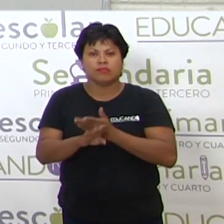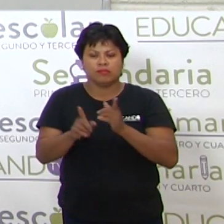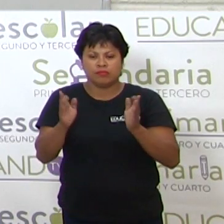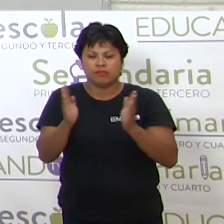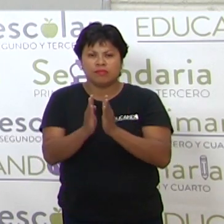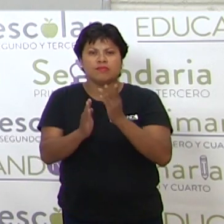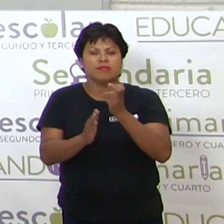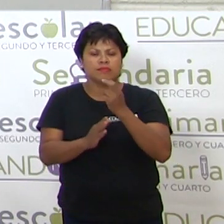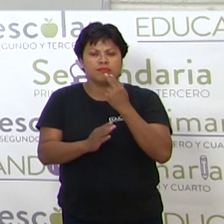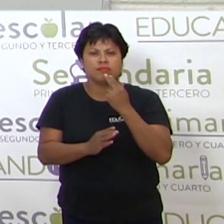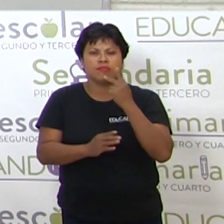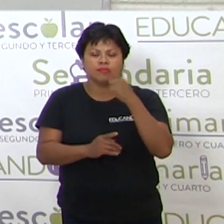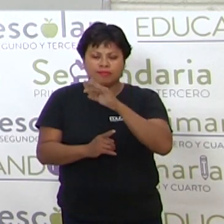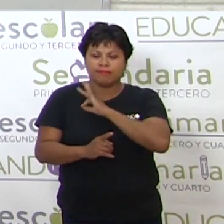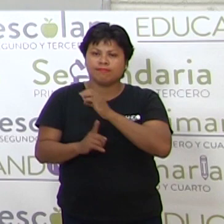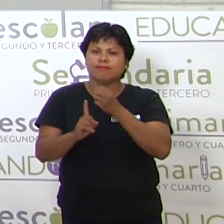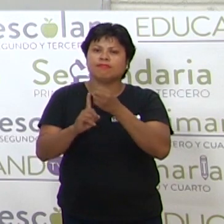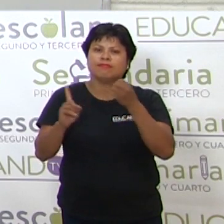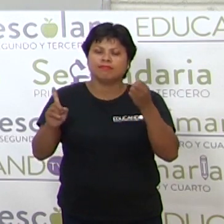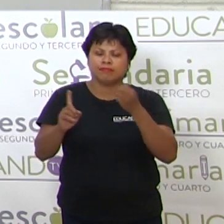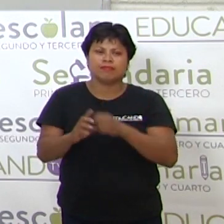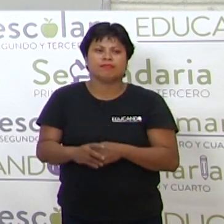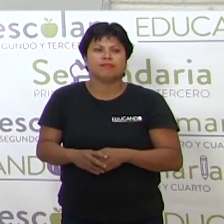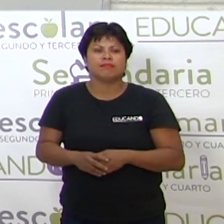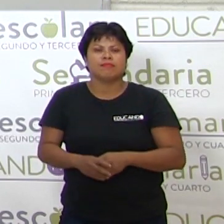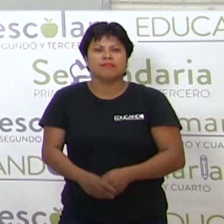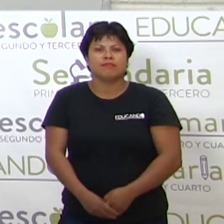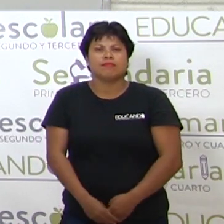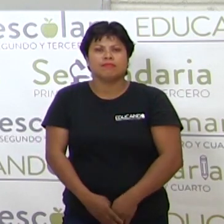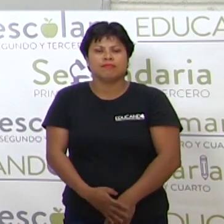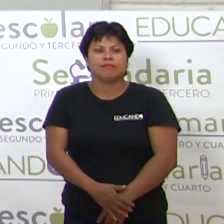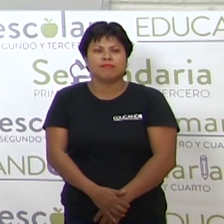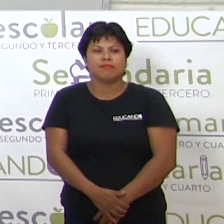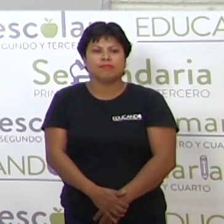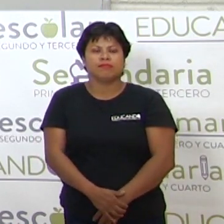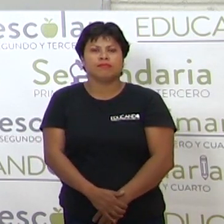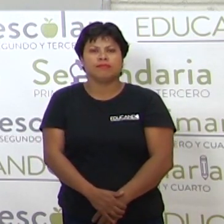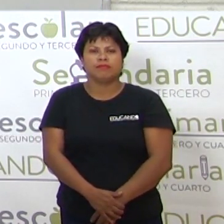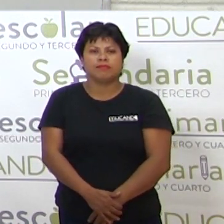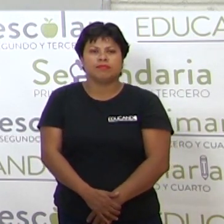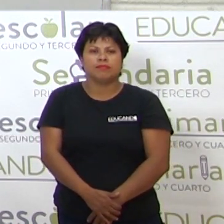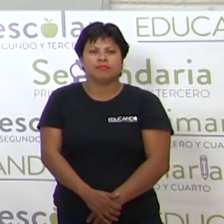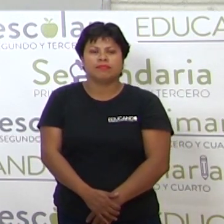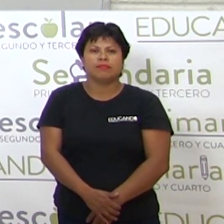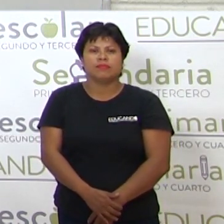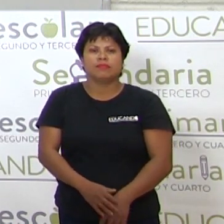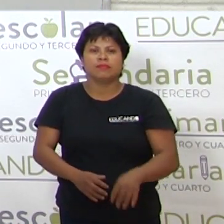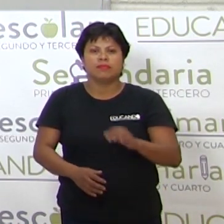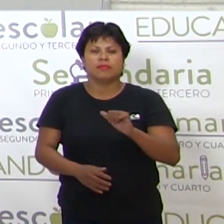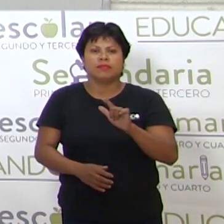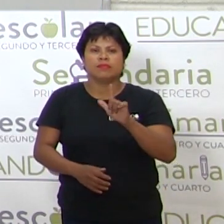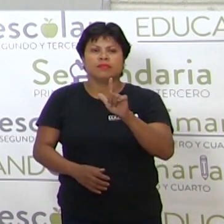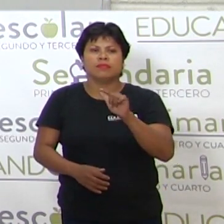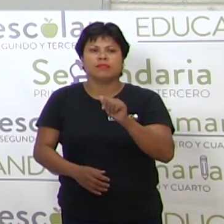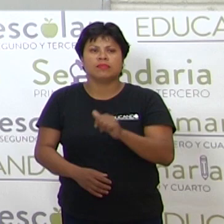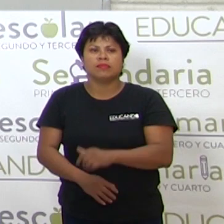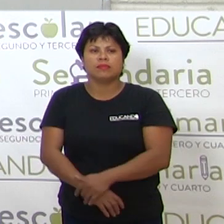que nos sirve para darle sentido a nuestro texto a nuestra oración a la